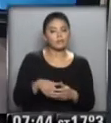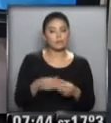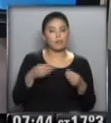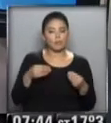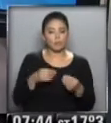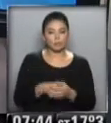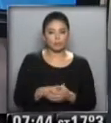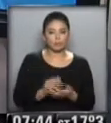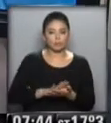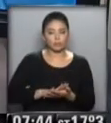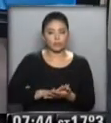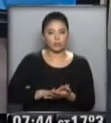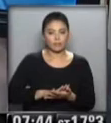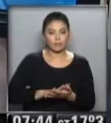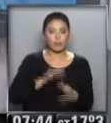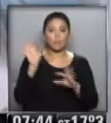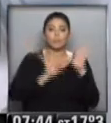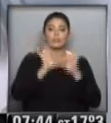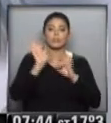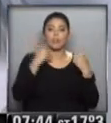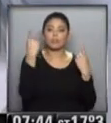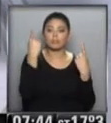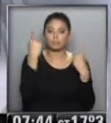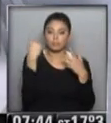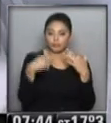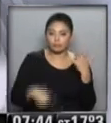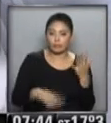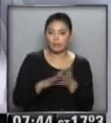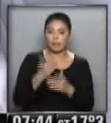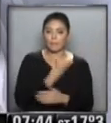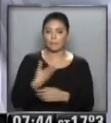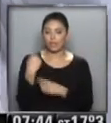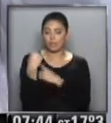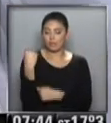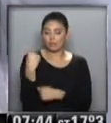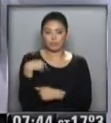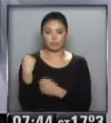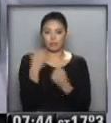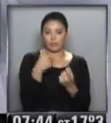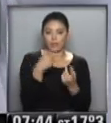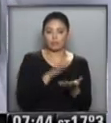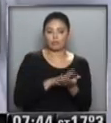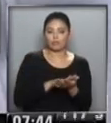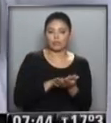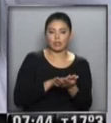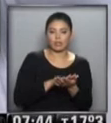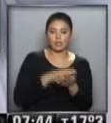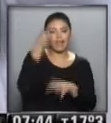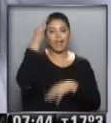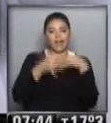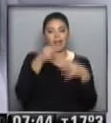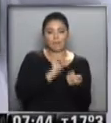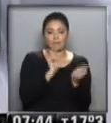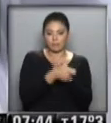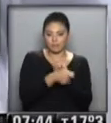torno a los diferentes proyectos que ha enviado el poder ejecutivo nacional que tiene que ver con esta reforma la